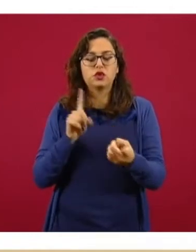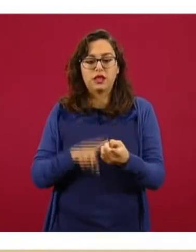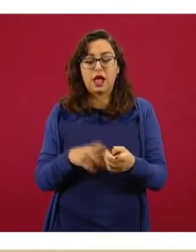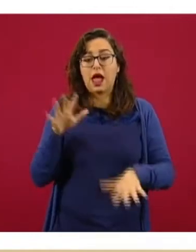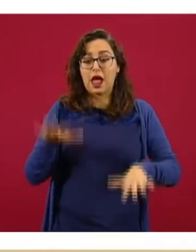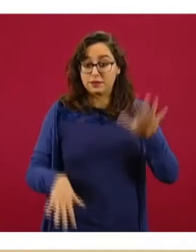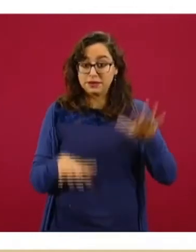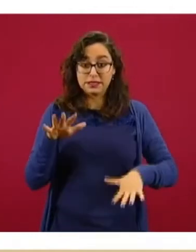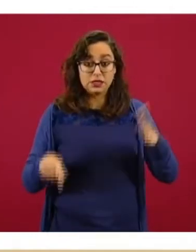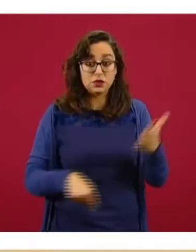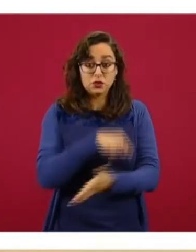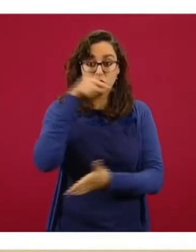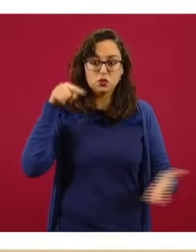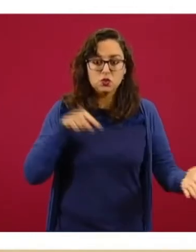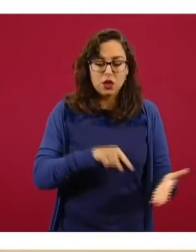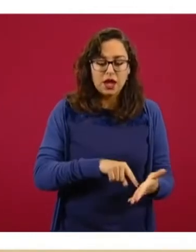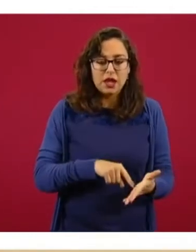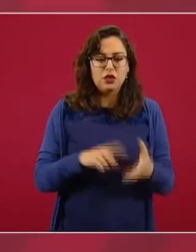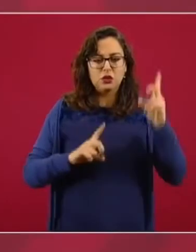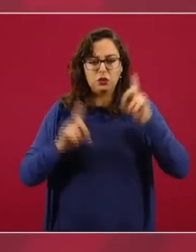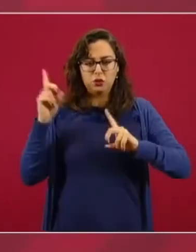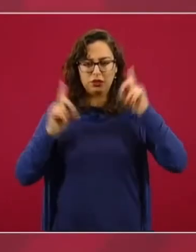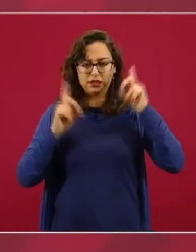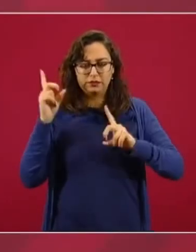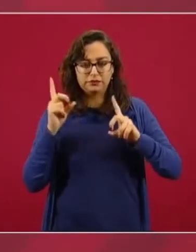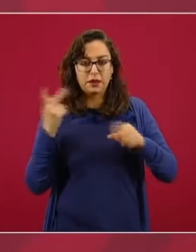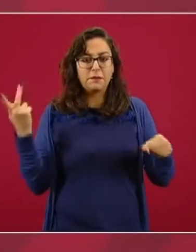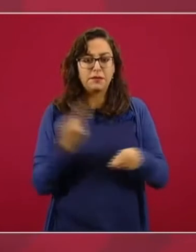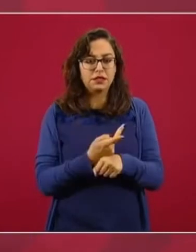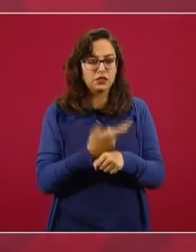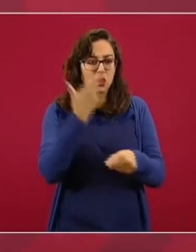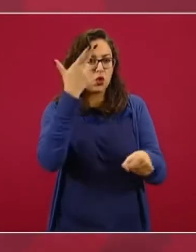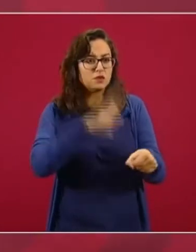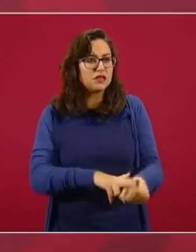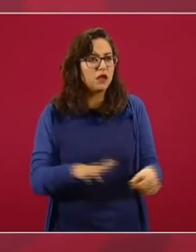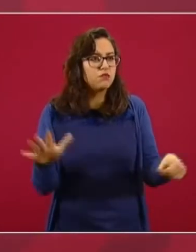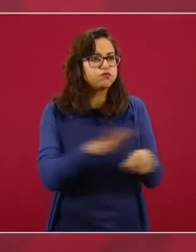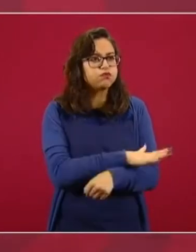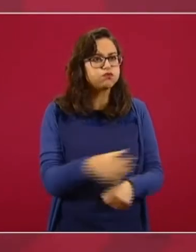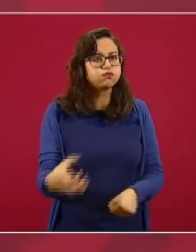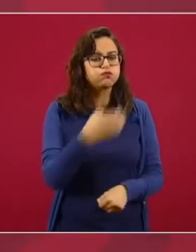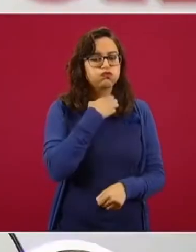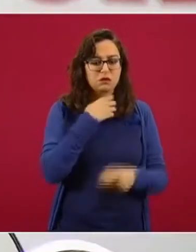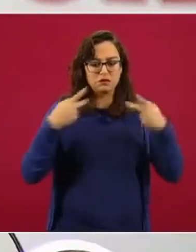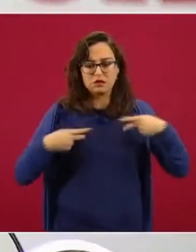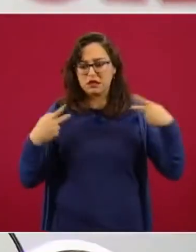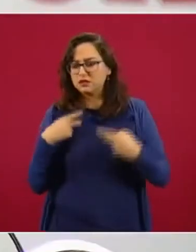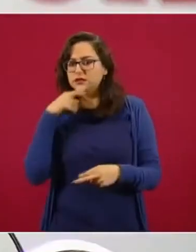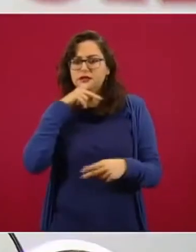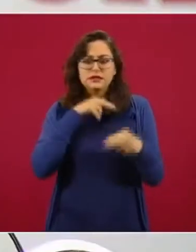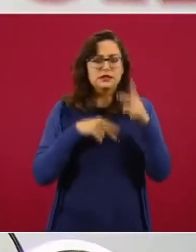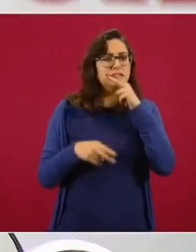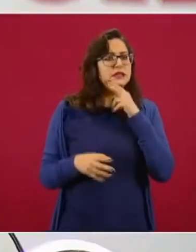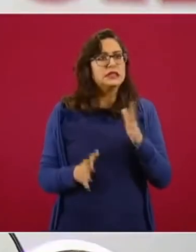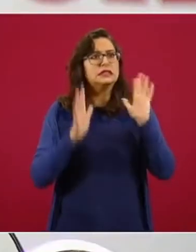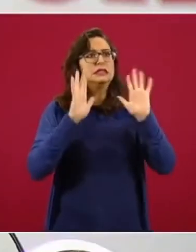inquietudes en una localidad, en una ciudad, que resulta que encuentran el hospital saturado y las personas se inquietan y dicen: ¿cómo?